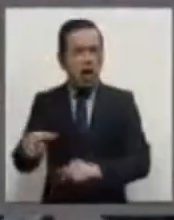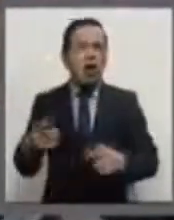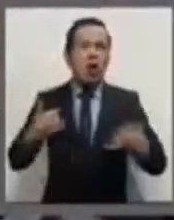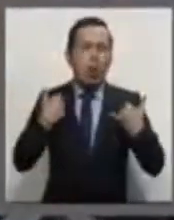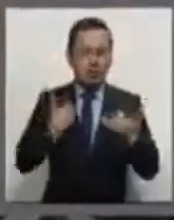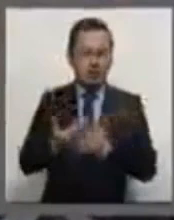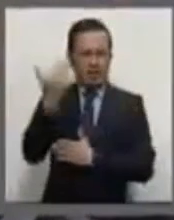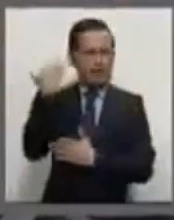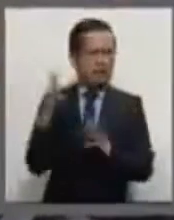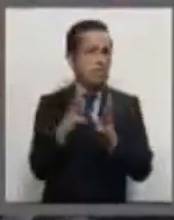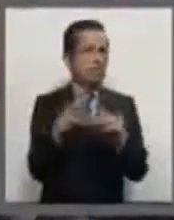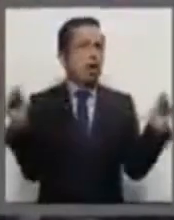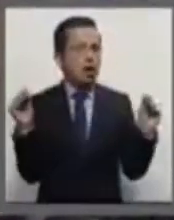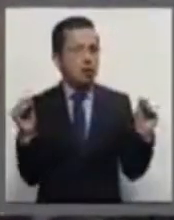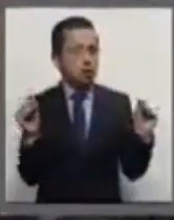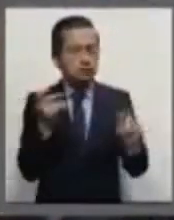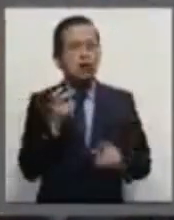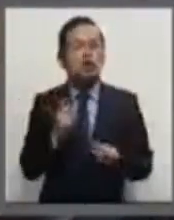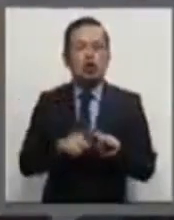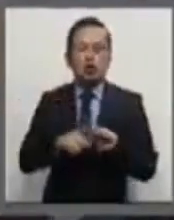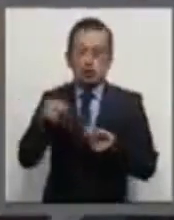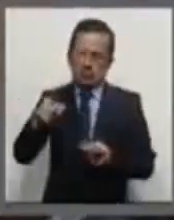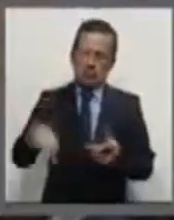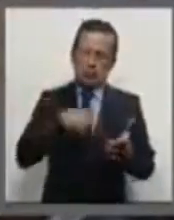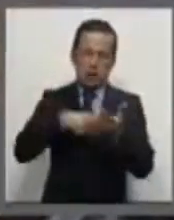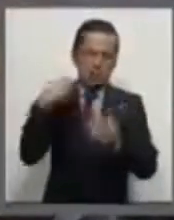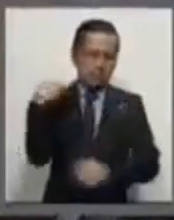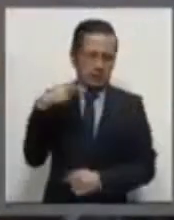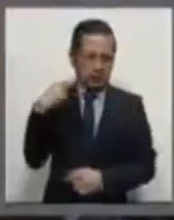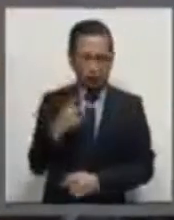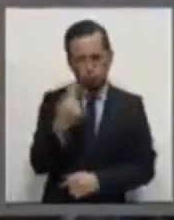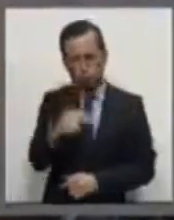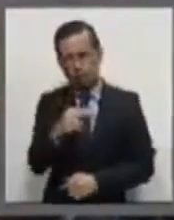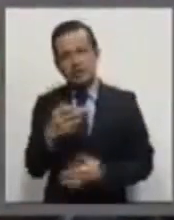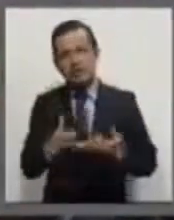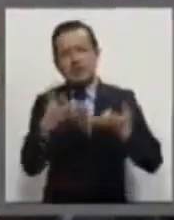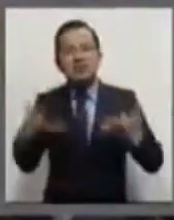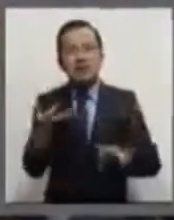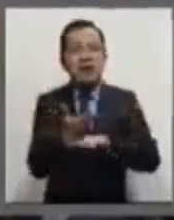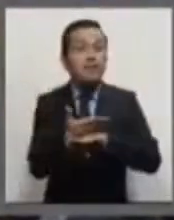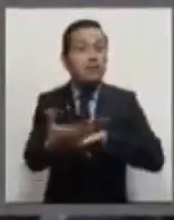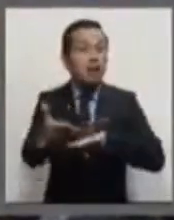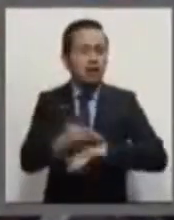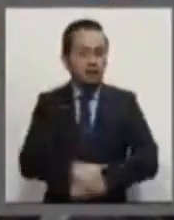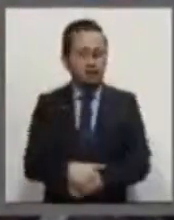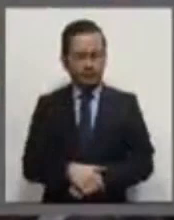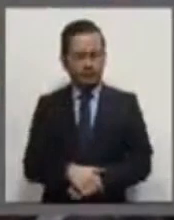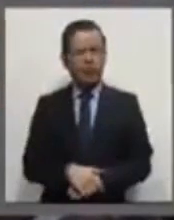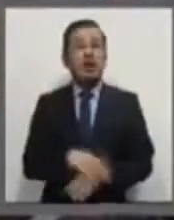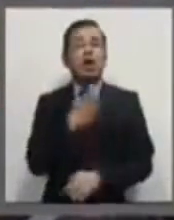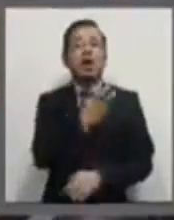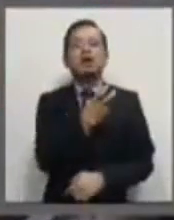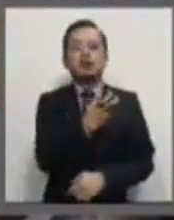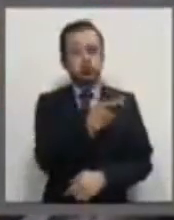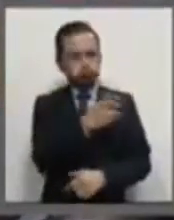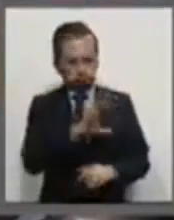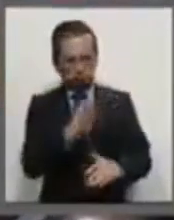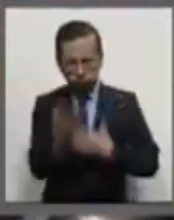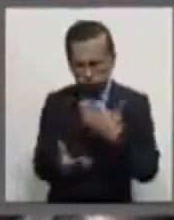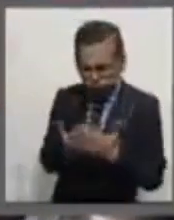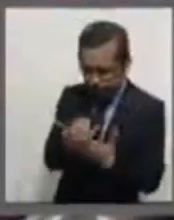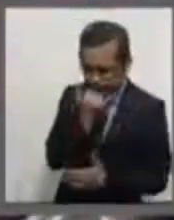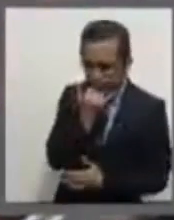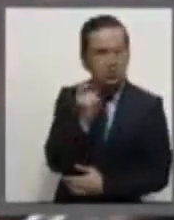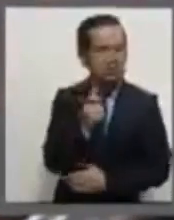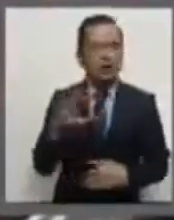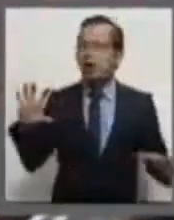2016, Tierra Blanca, Veracruz. Con esto se cumple con uno de los puntos de la recomendación de la Comisión Nacional de Derechos